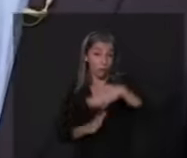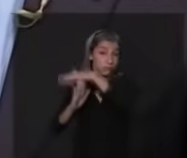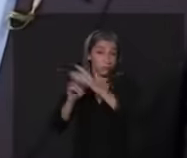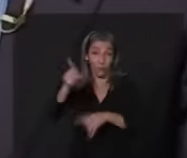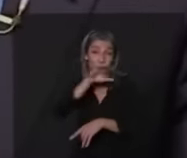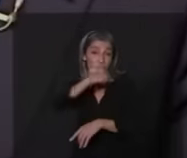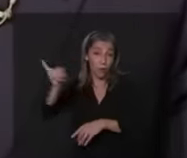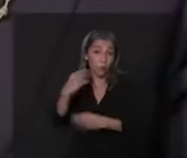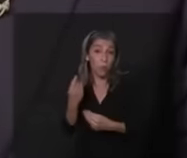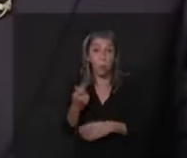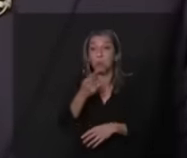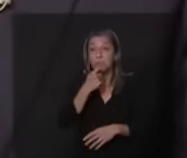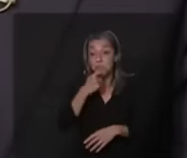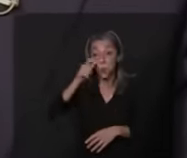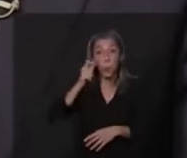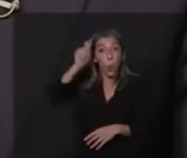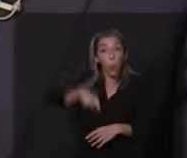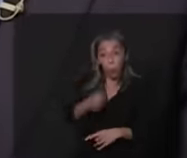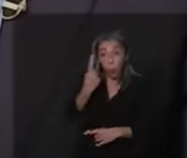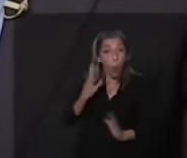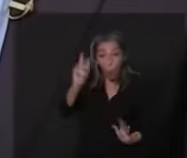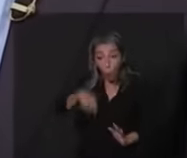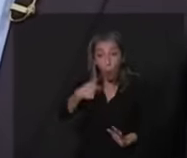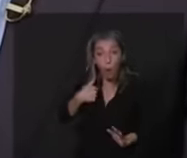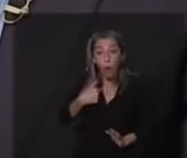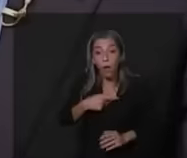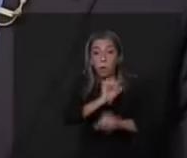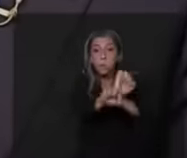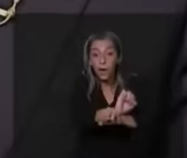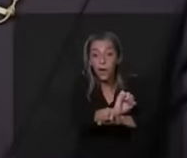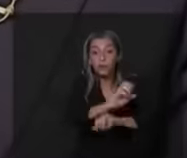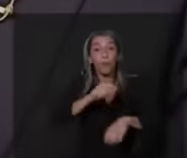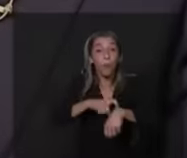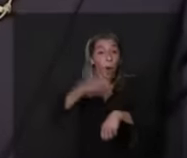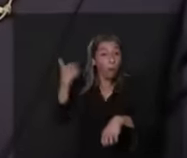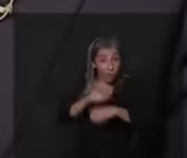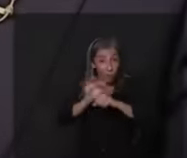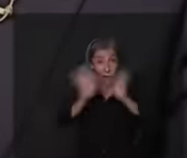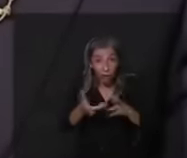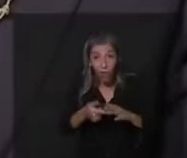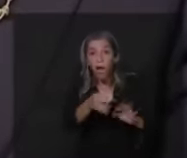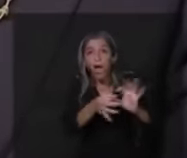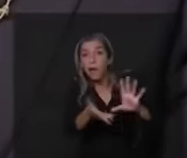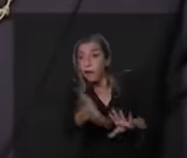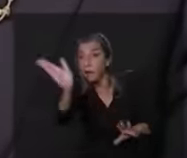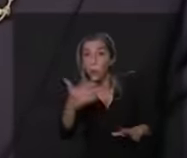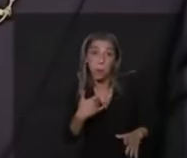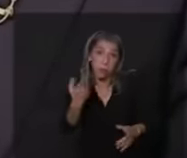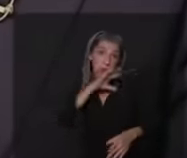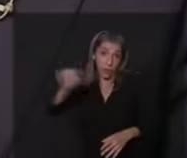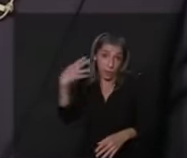en la pandemia. En todo caso, lo que sí me gustaría es volver al sistema de inhibidores en las